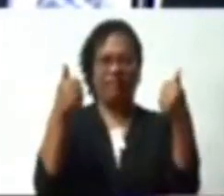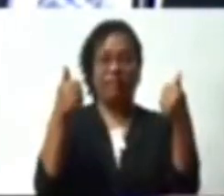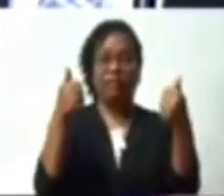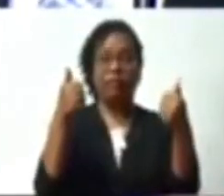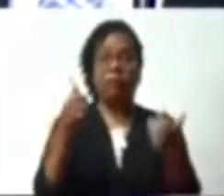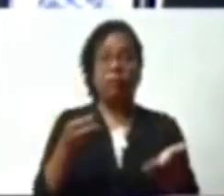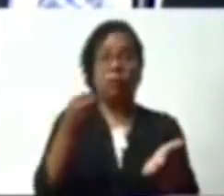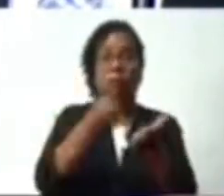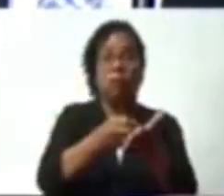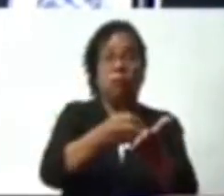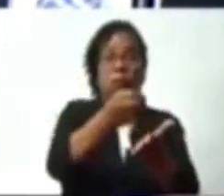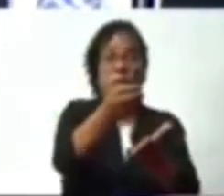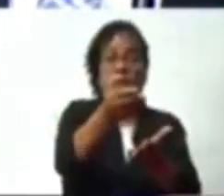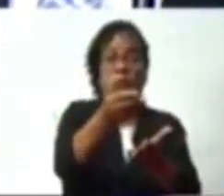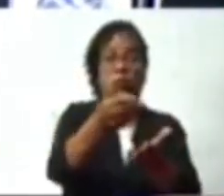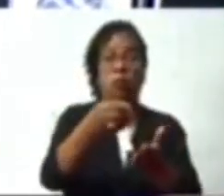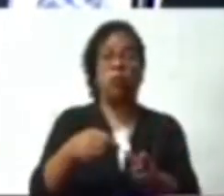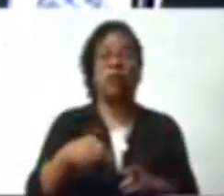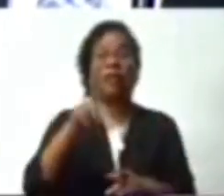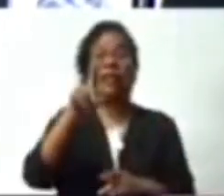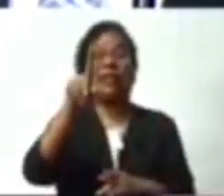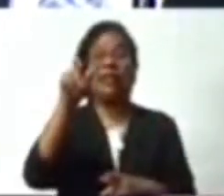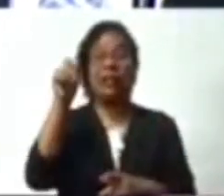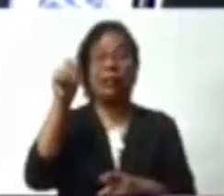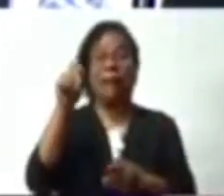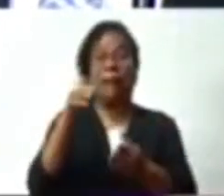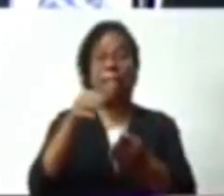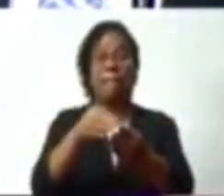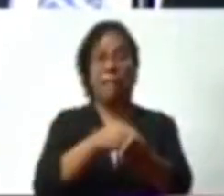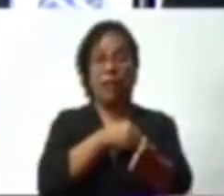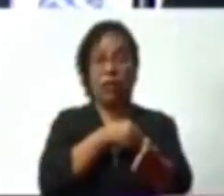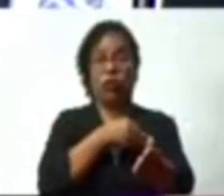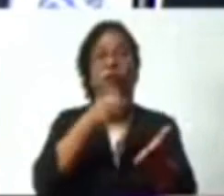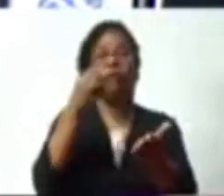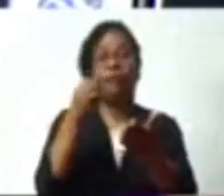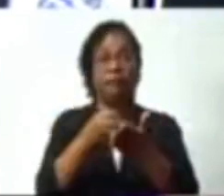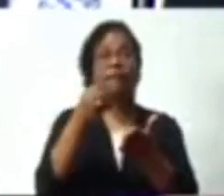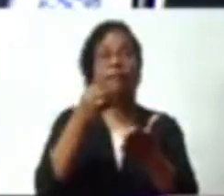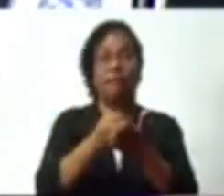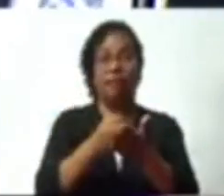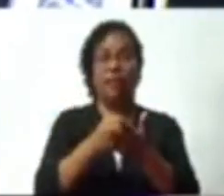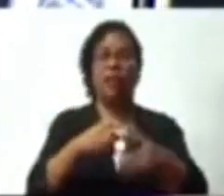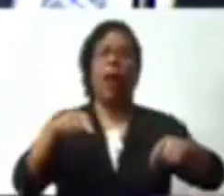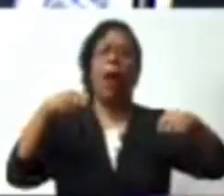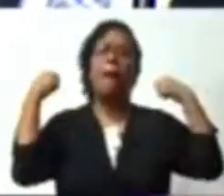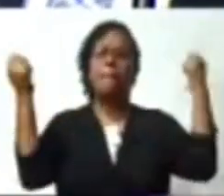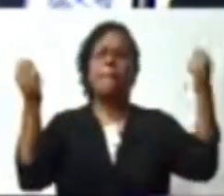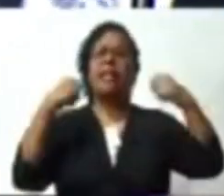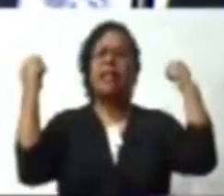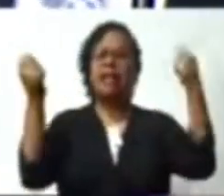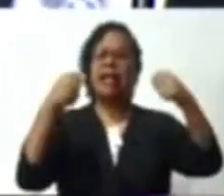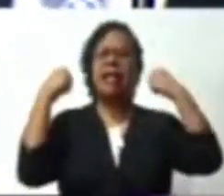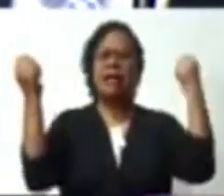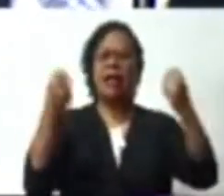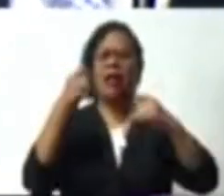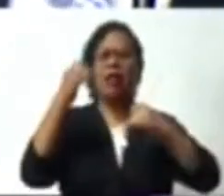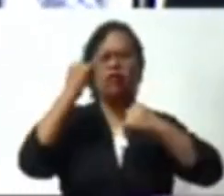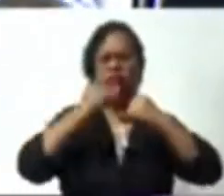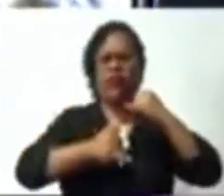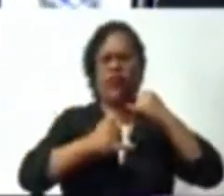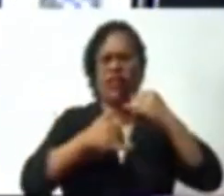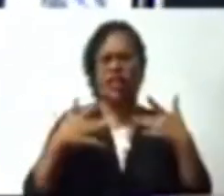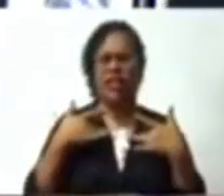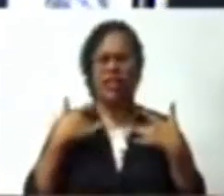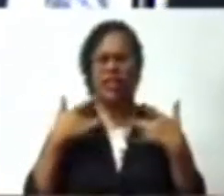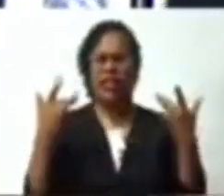millones de pesos. Y esta fiesta te termina con la dignificación del sector pesquero